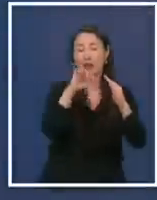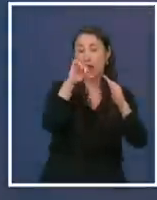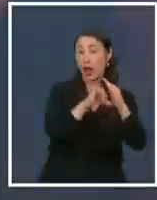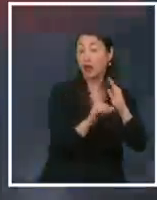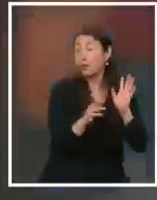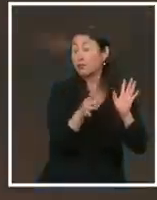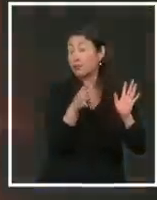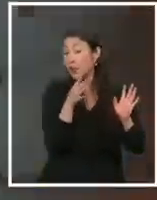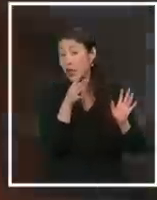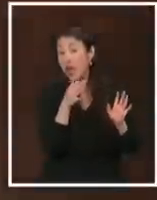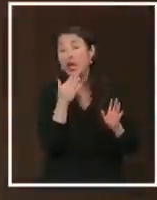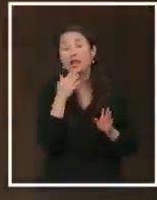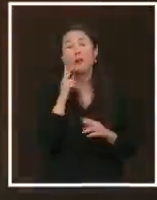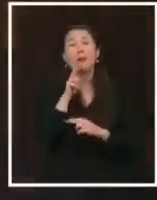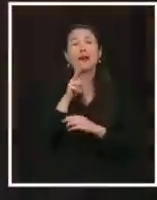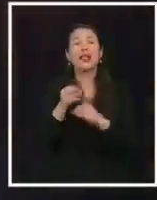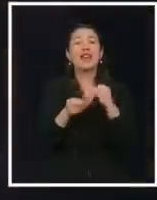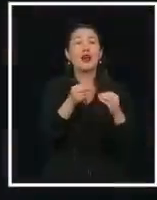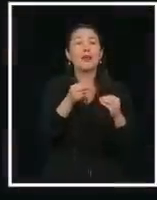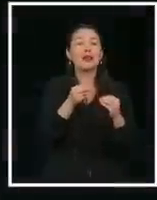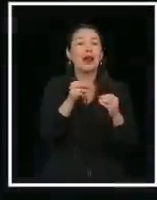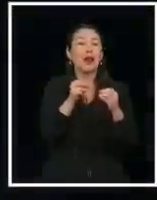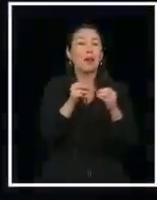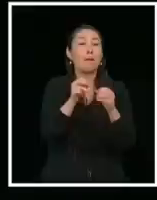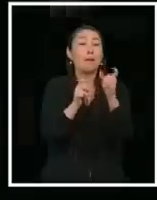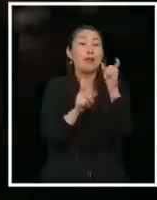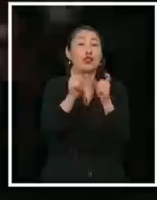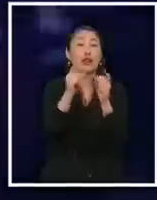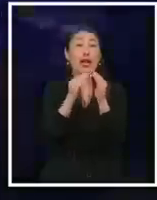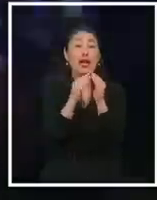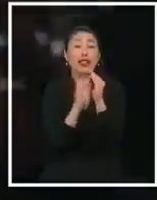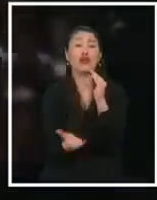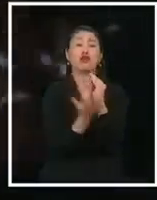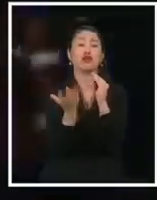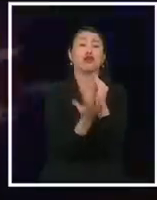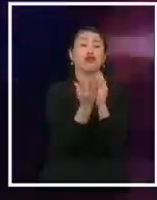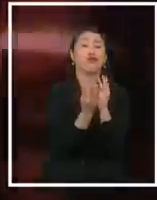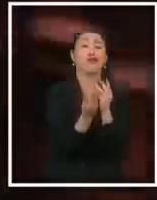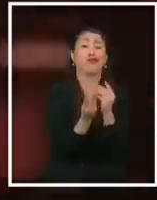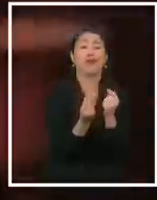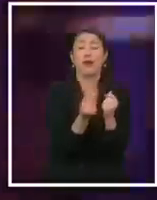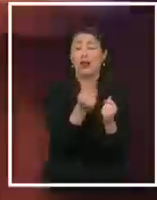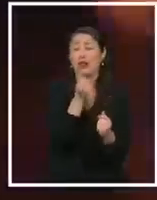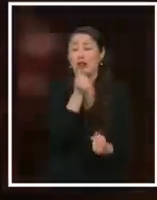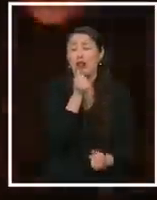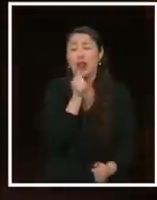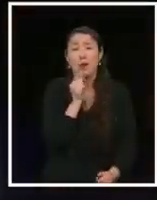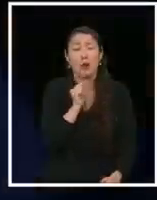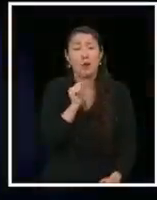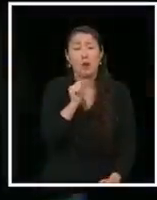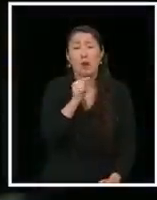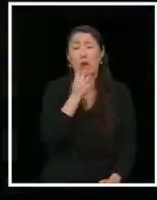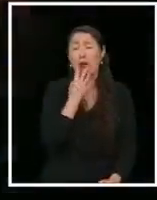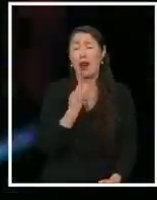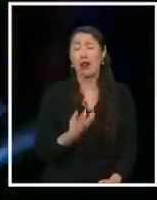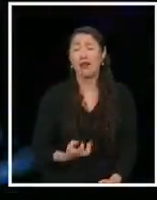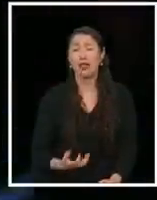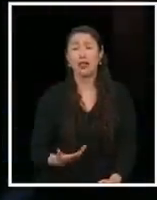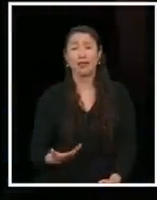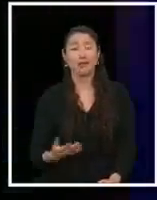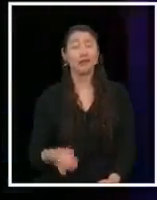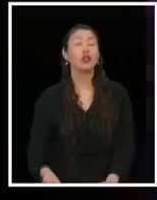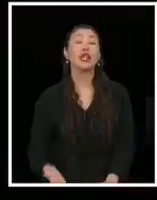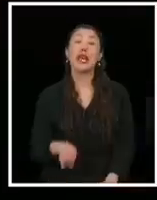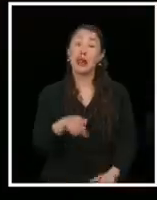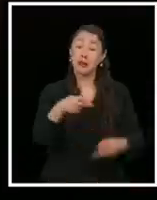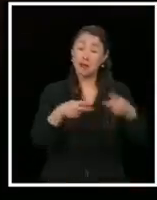qué condiciones van a quedar las personas que lo perdieron todo a días de Navidad, lamentablemente. Entonces, albergues habilitados en Viña